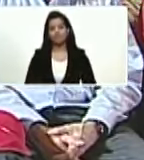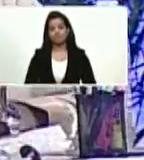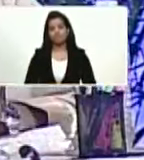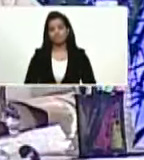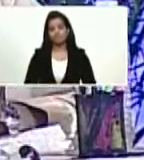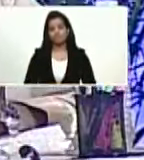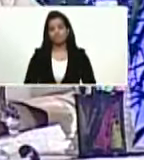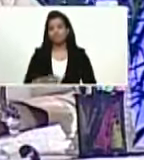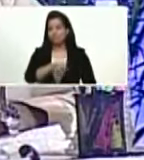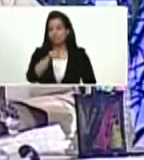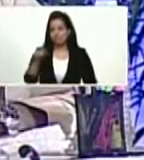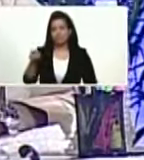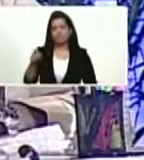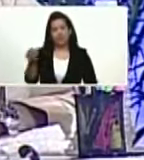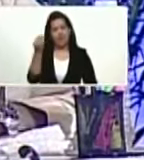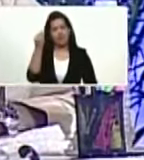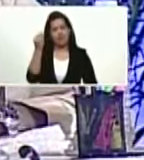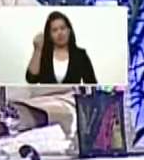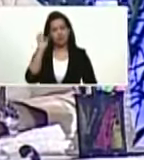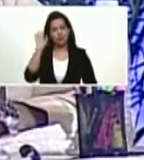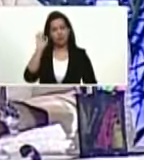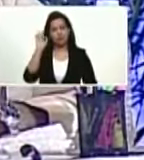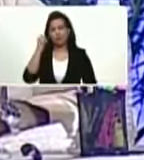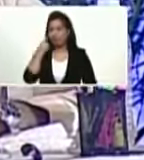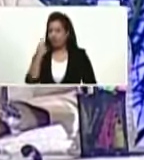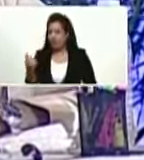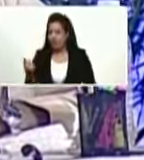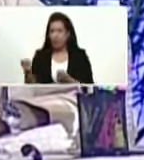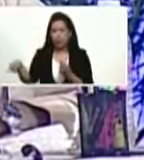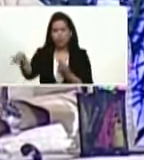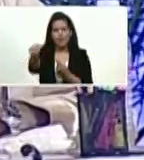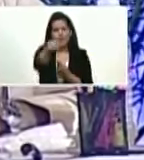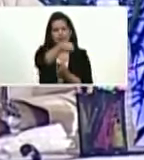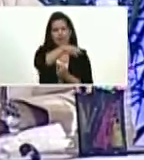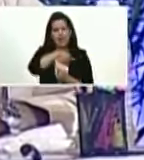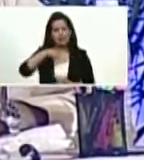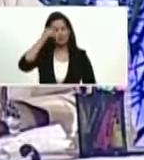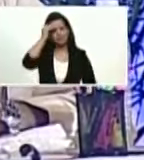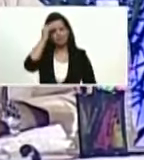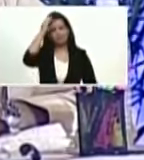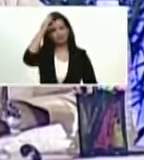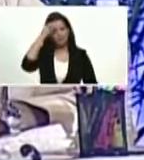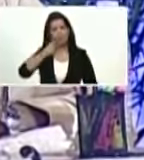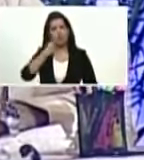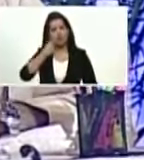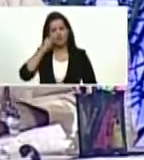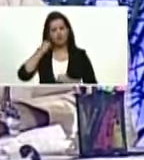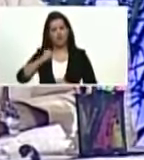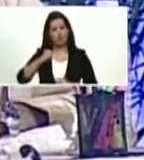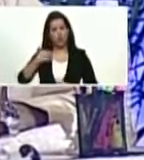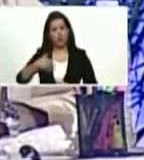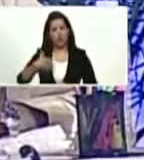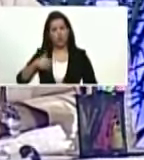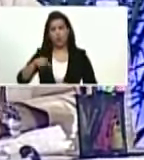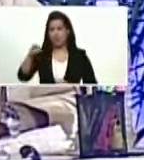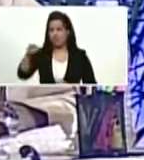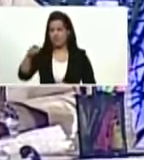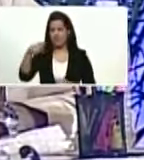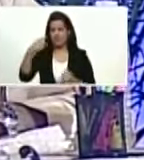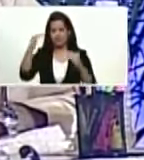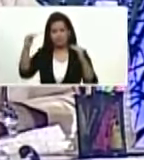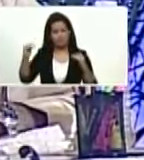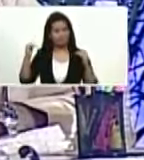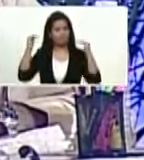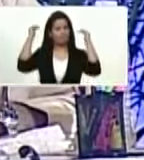llena de calidad humana, de capacidad política y de alto nivel